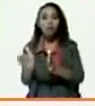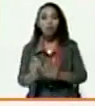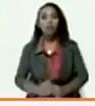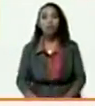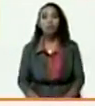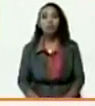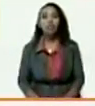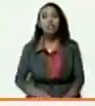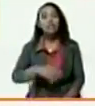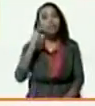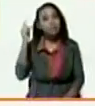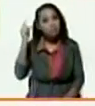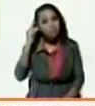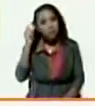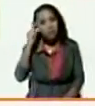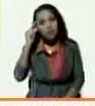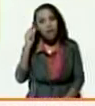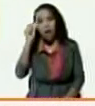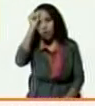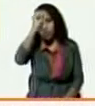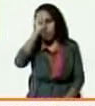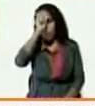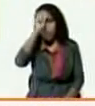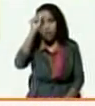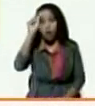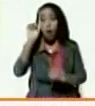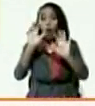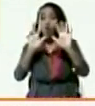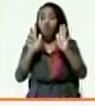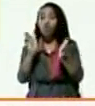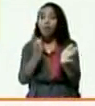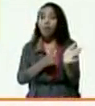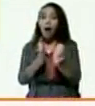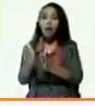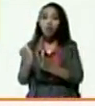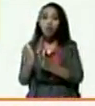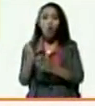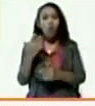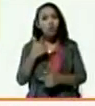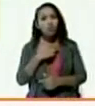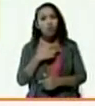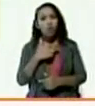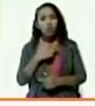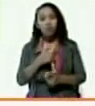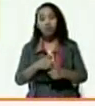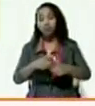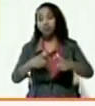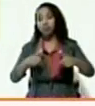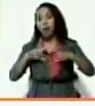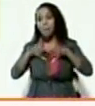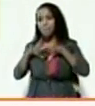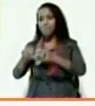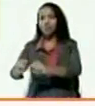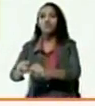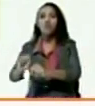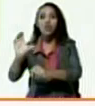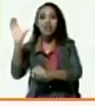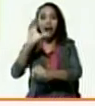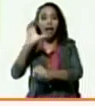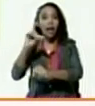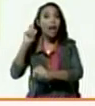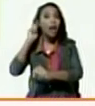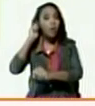8 de marzo, día domingo, 8 de marzo. Vamos a tener una gran toma de Caracas por las